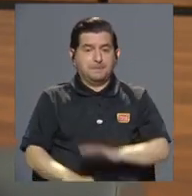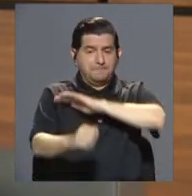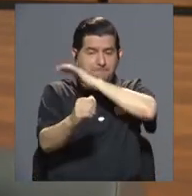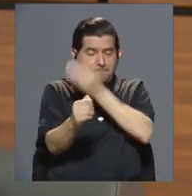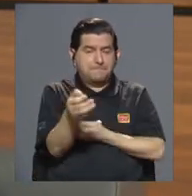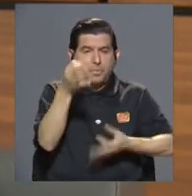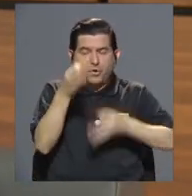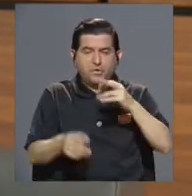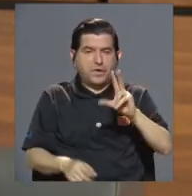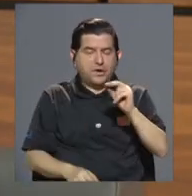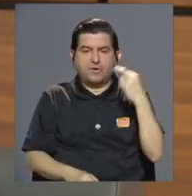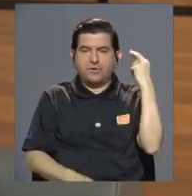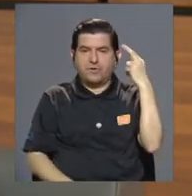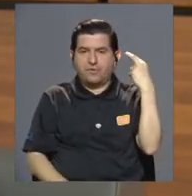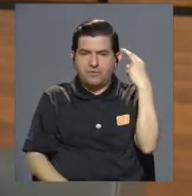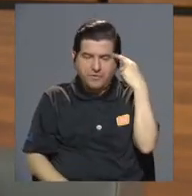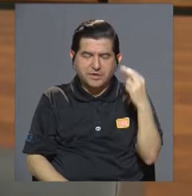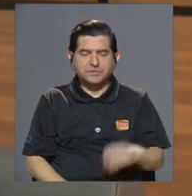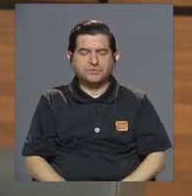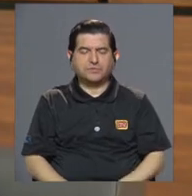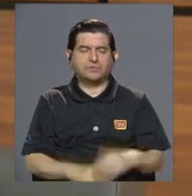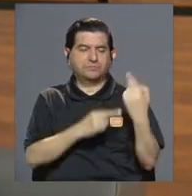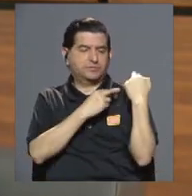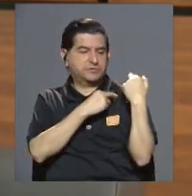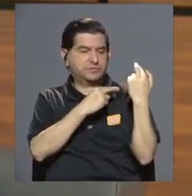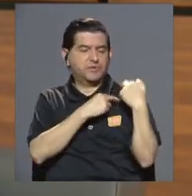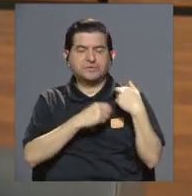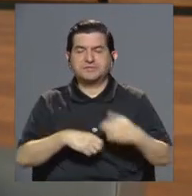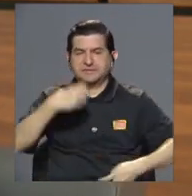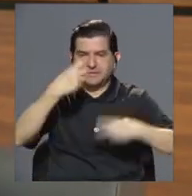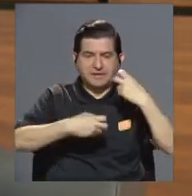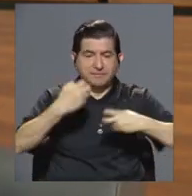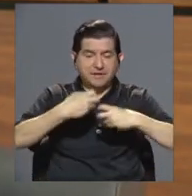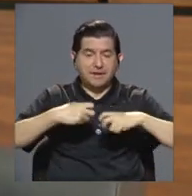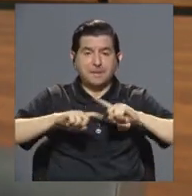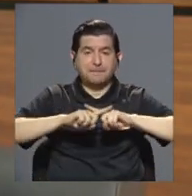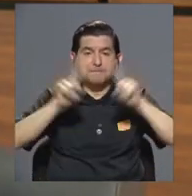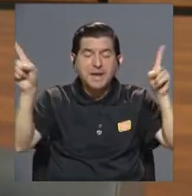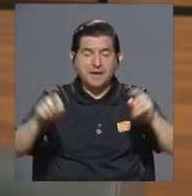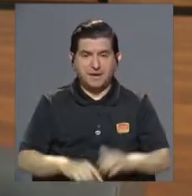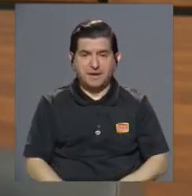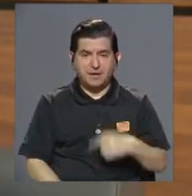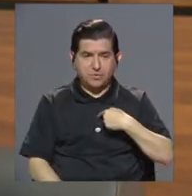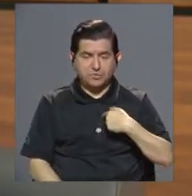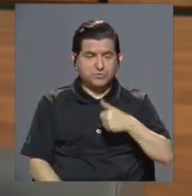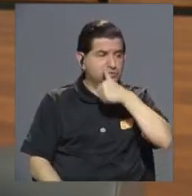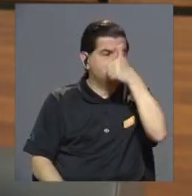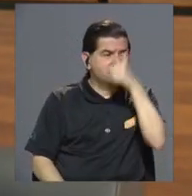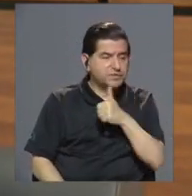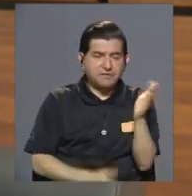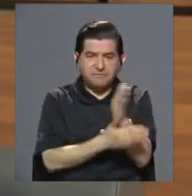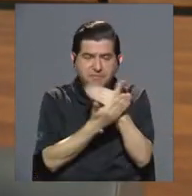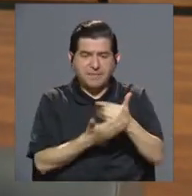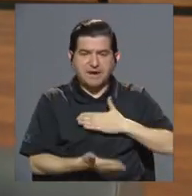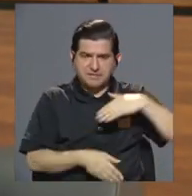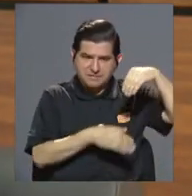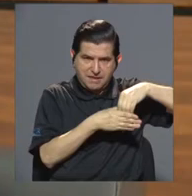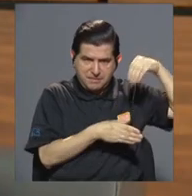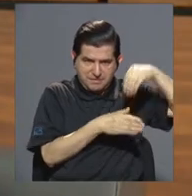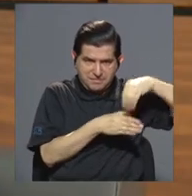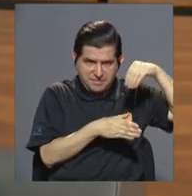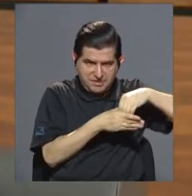no causó la crisis. Uh-huh. Sin embargo, si tengo que optar entre sacrificar un poco mis